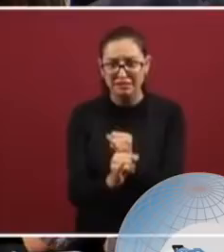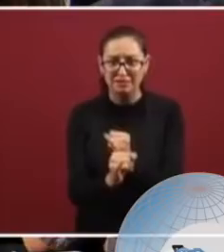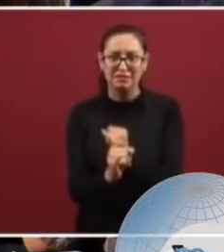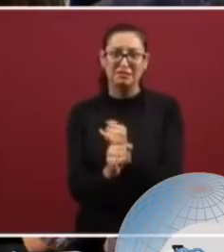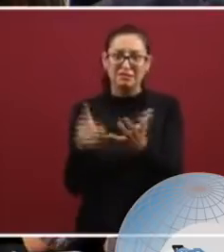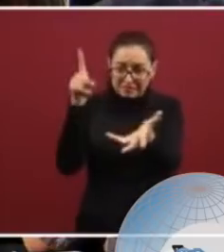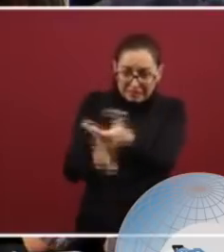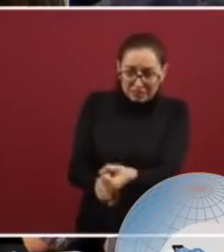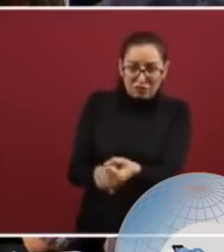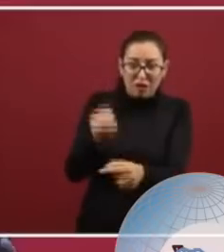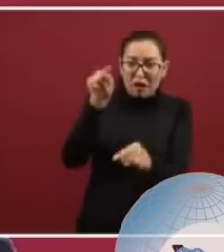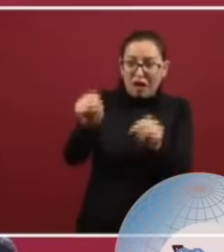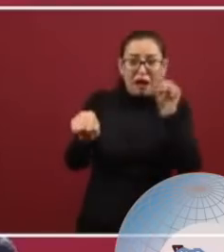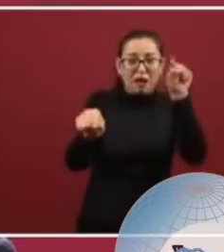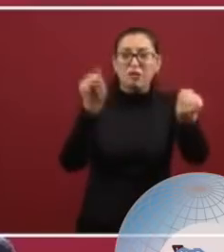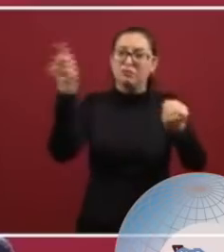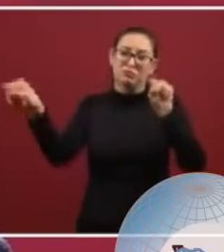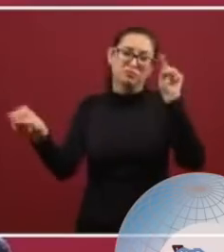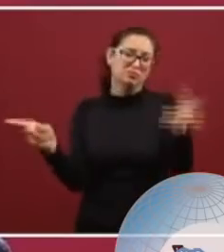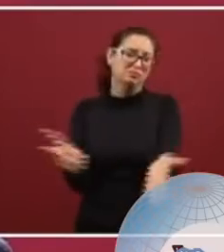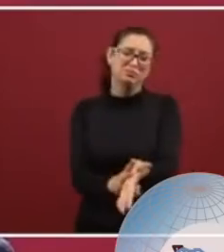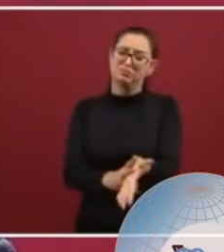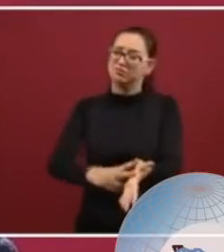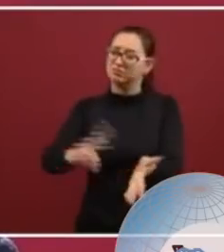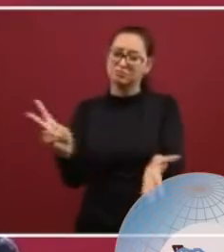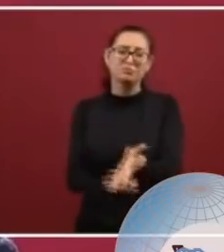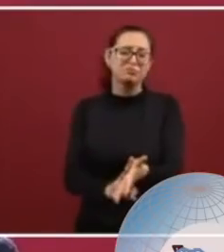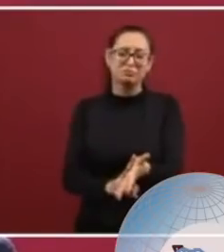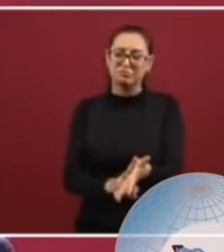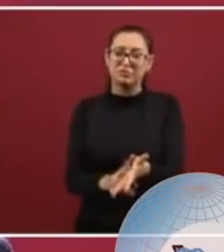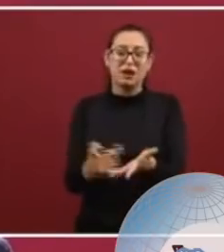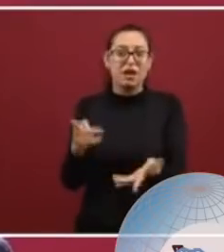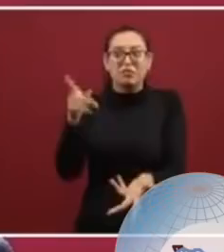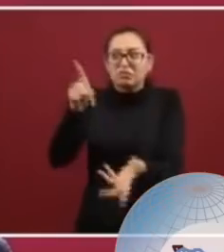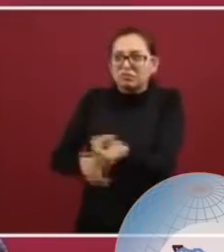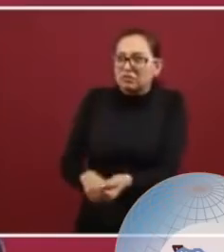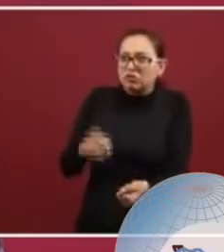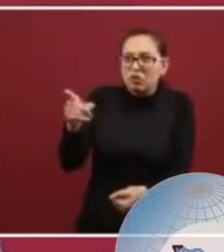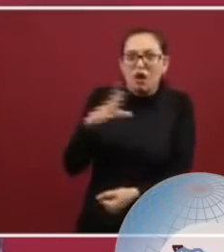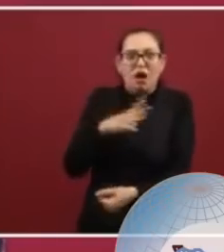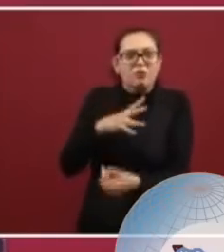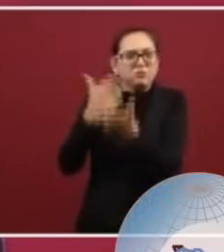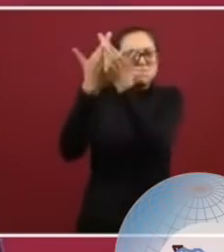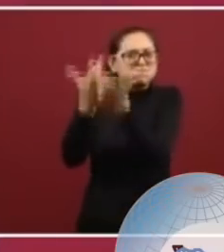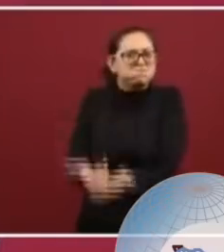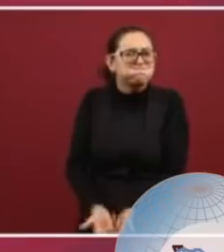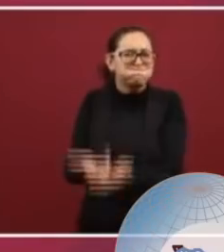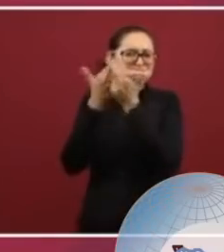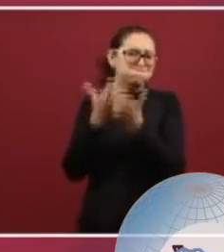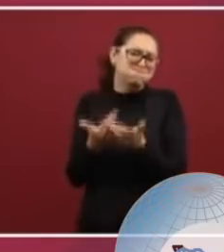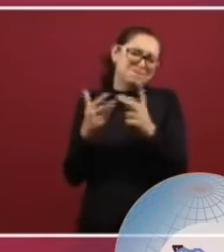está el potencial de México, están los recursos naturales de México, es la